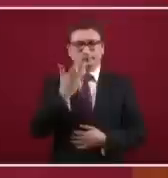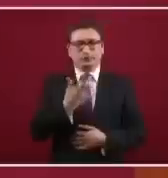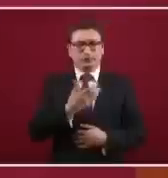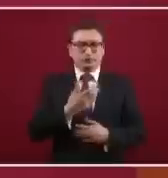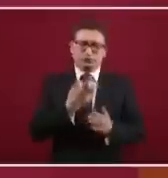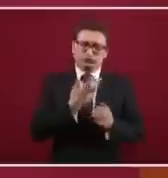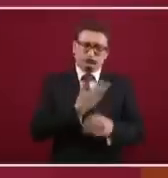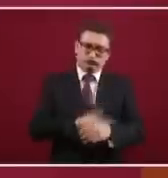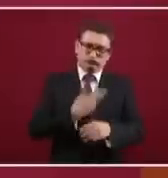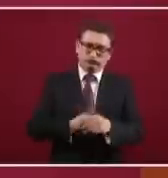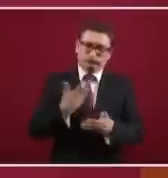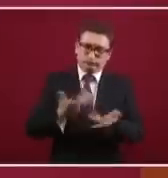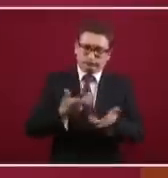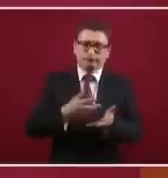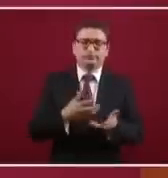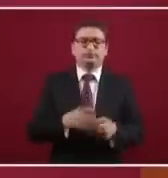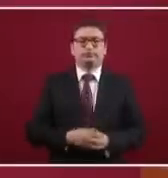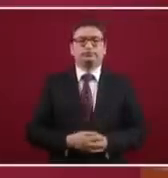gestionando